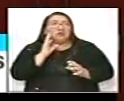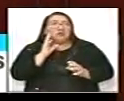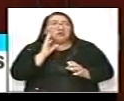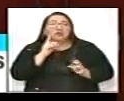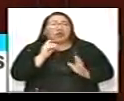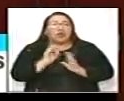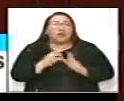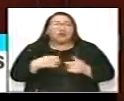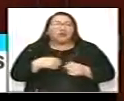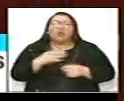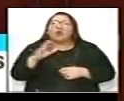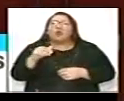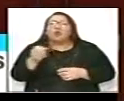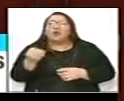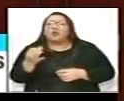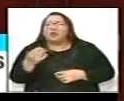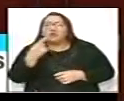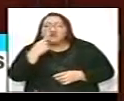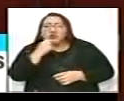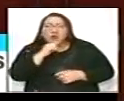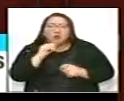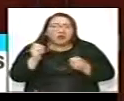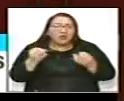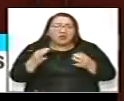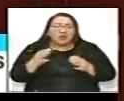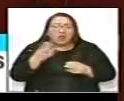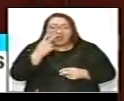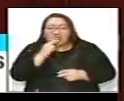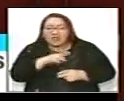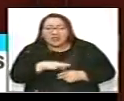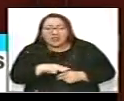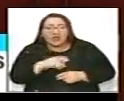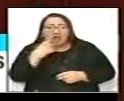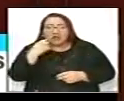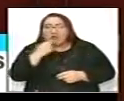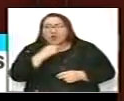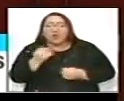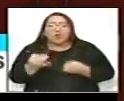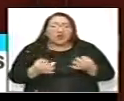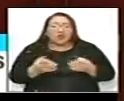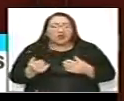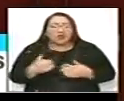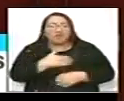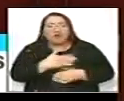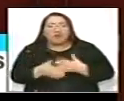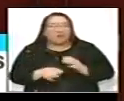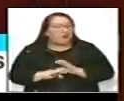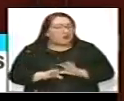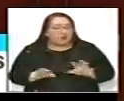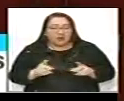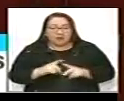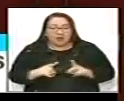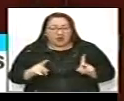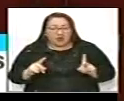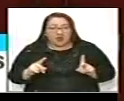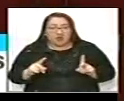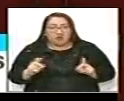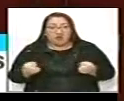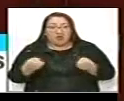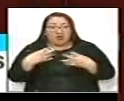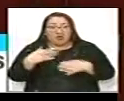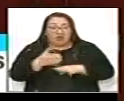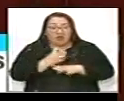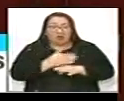que pedir cuotas, ¿no? Si hay tantos niños, tantas niñas, si hay tantas... Pero como me dijo una